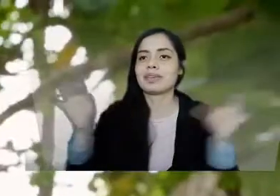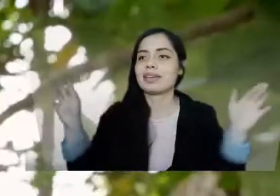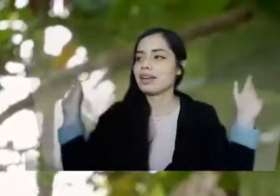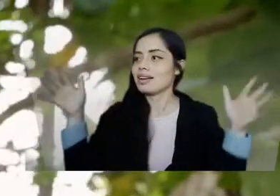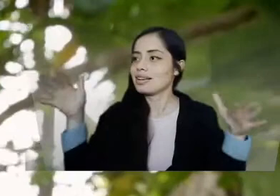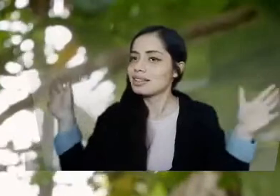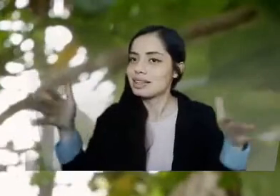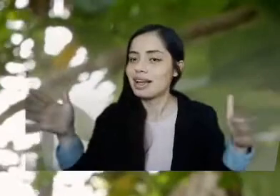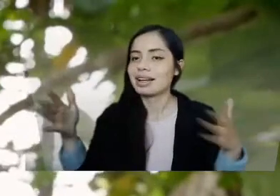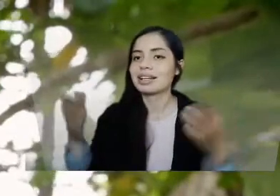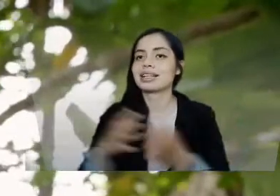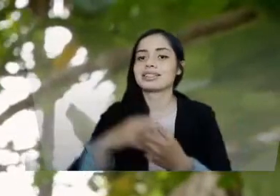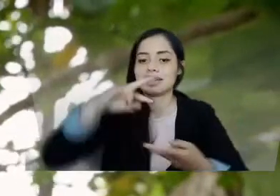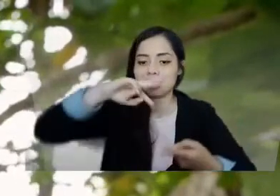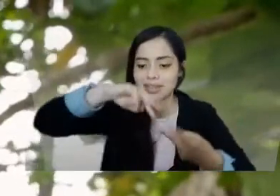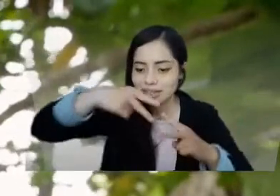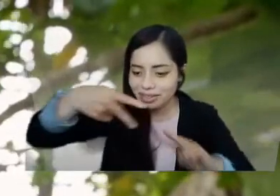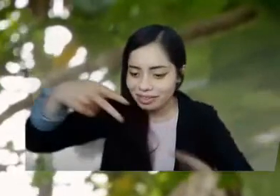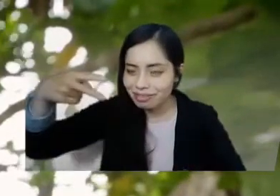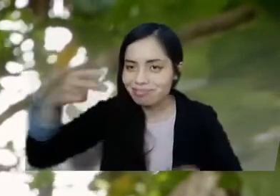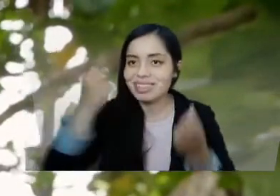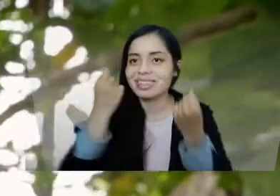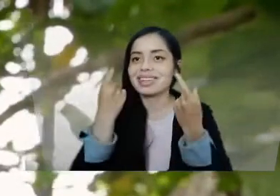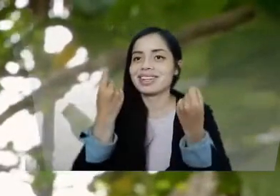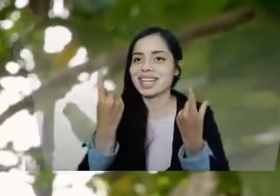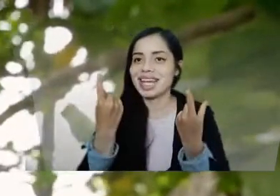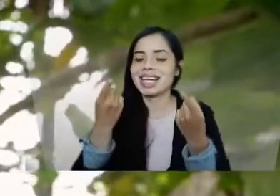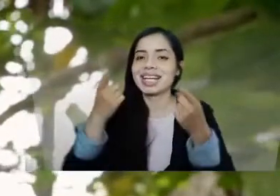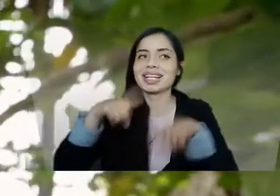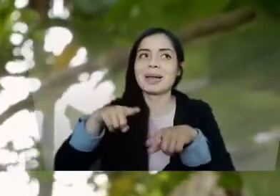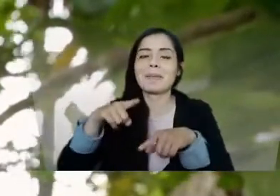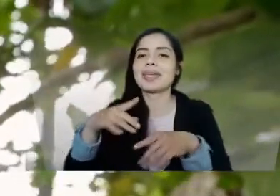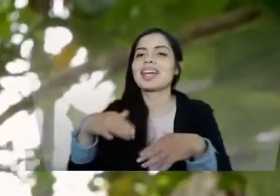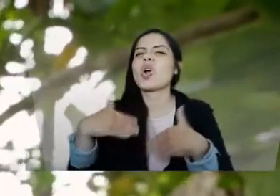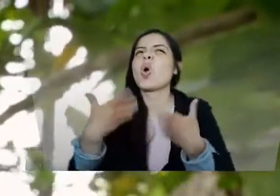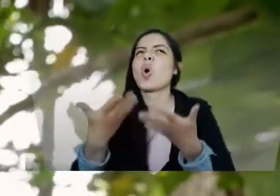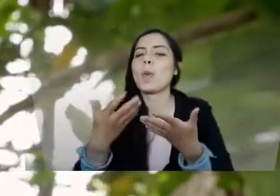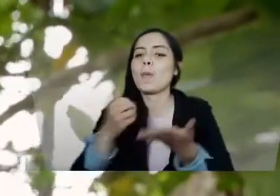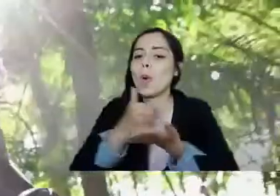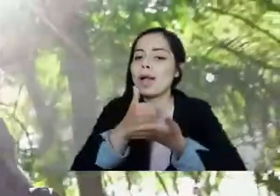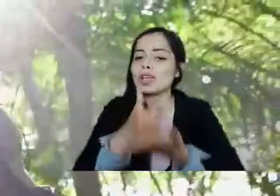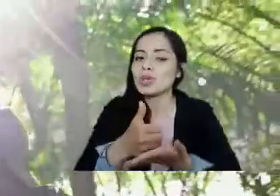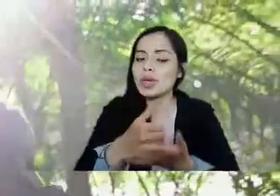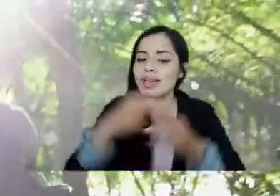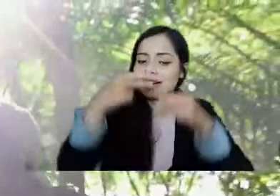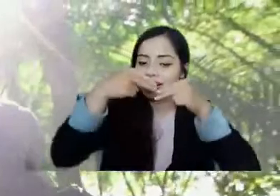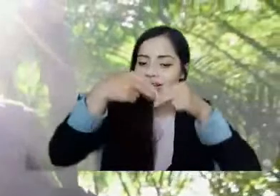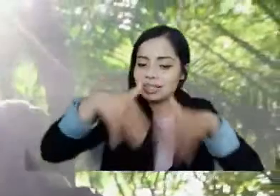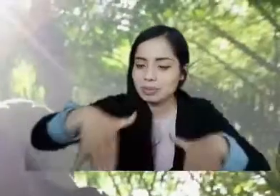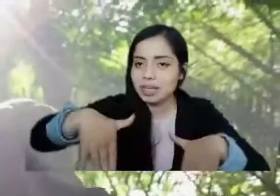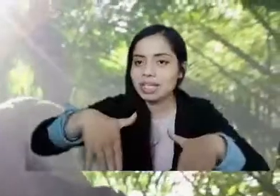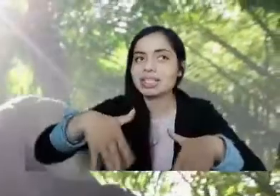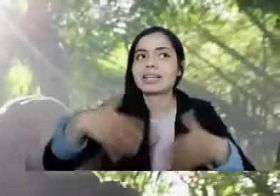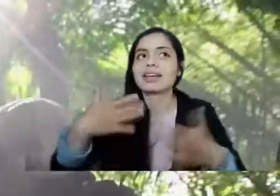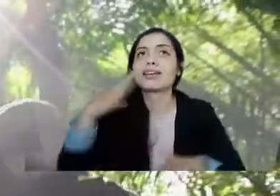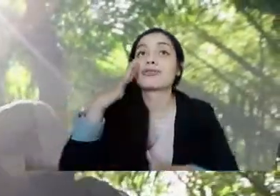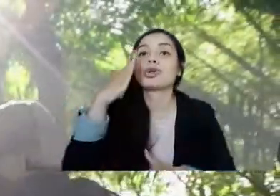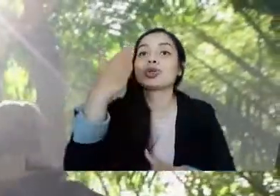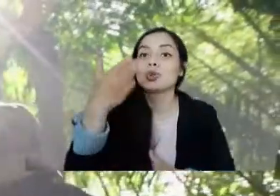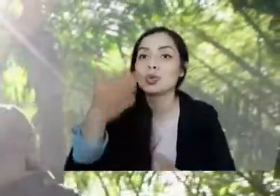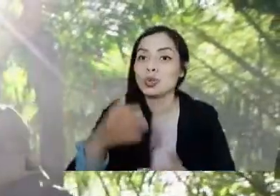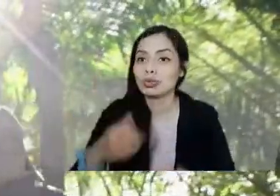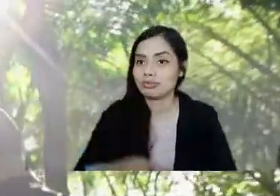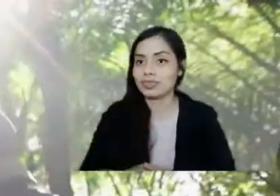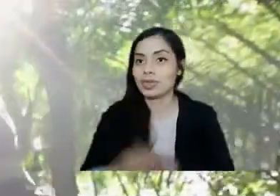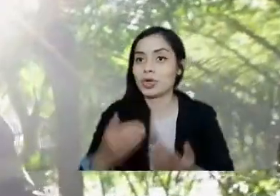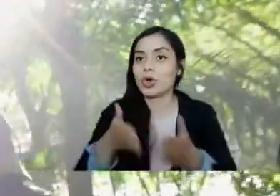Estamos en estas expediciones en donde participaron hombres siempre, pero te encuentras en una sección del libro